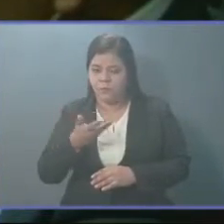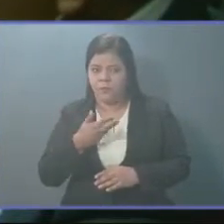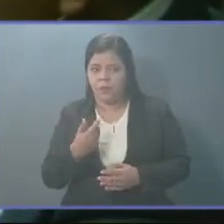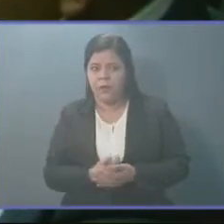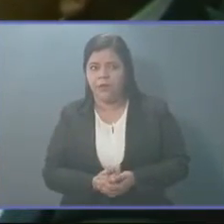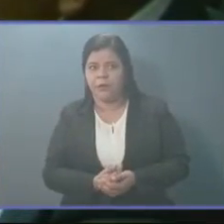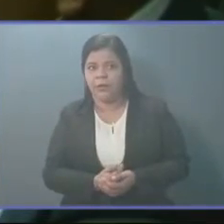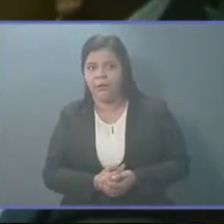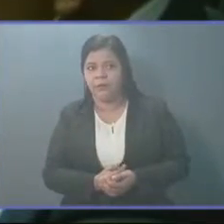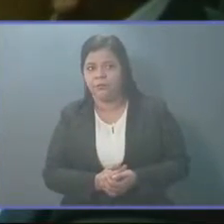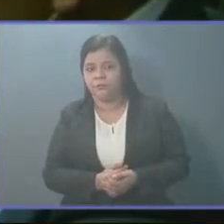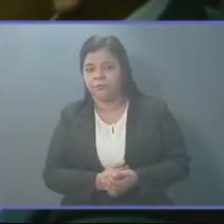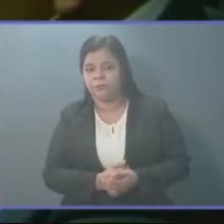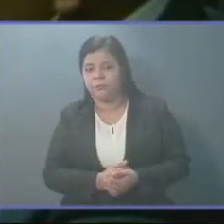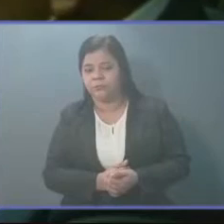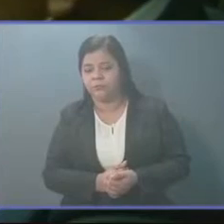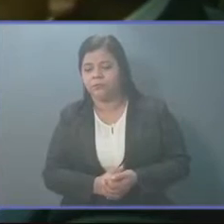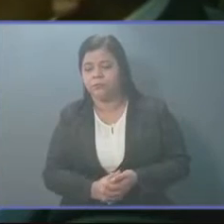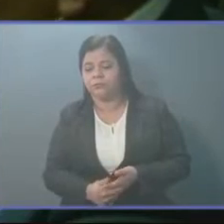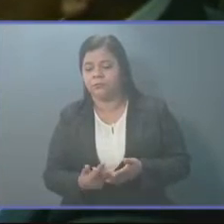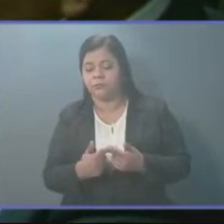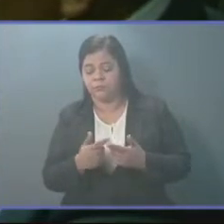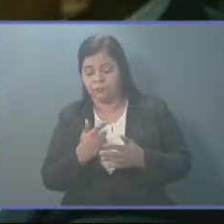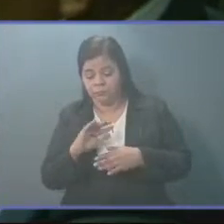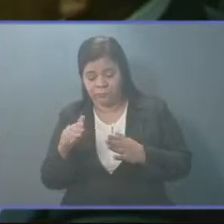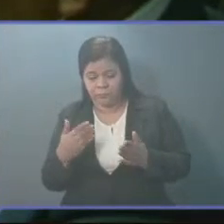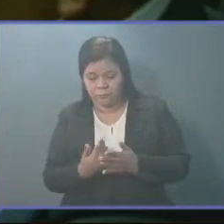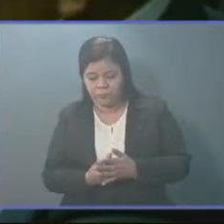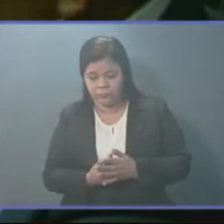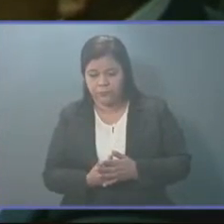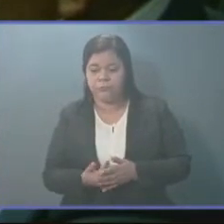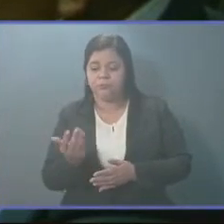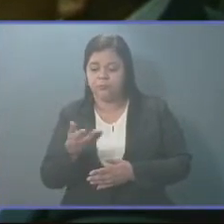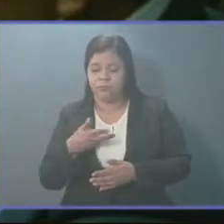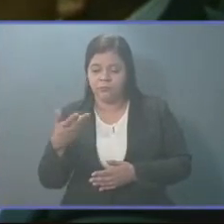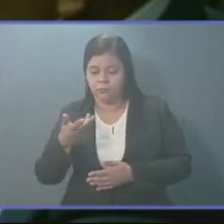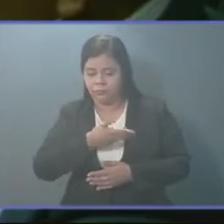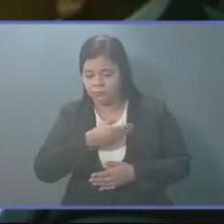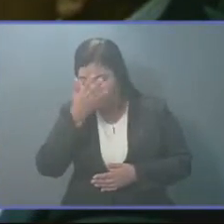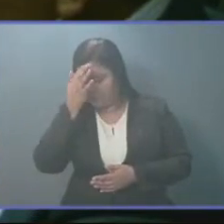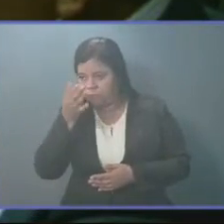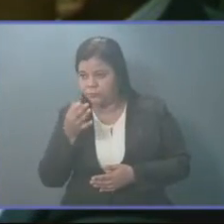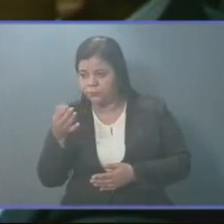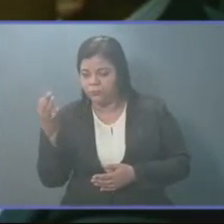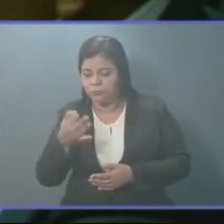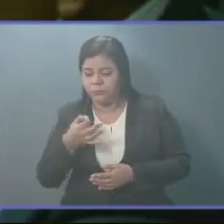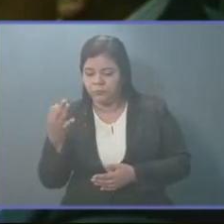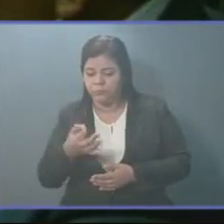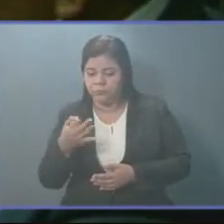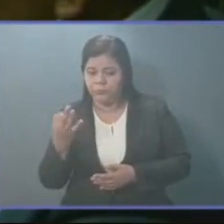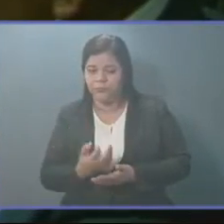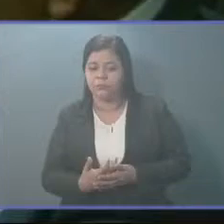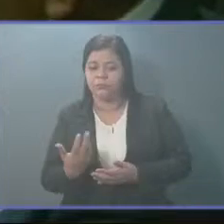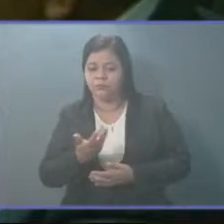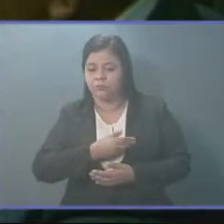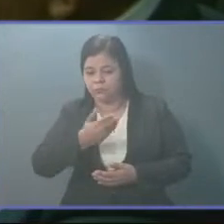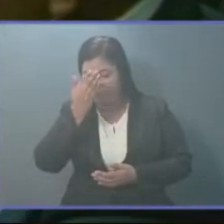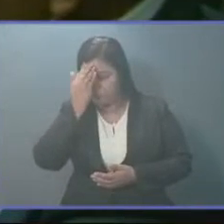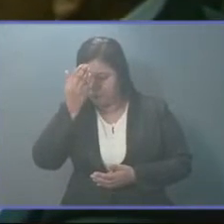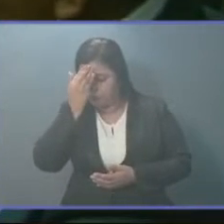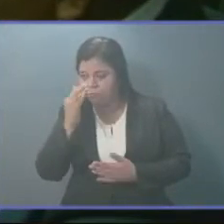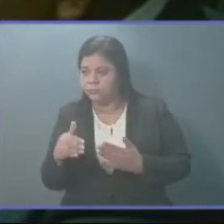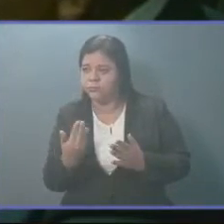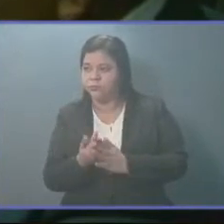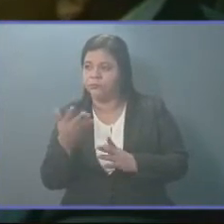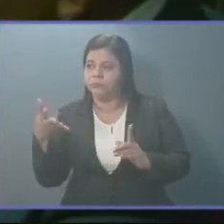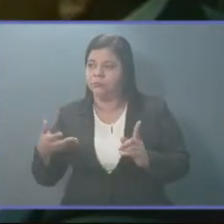Esta iniciativa la conocíamos el día de ayer, pero valorábamos que necesitábamos conocer el